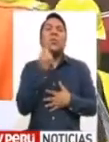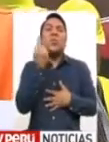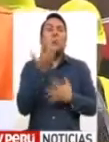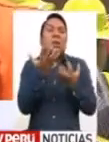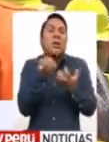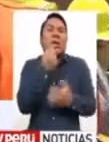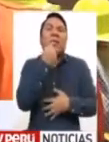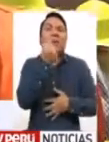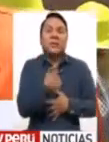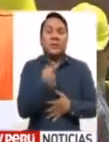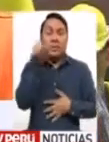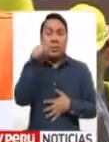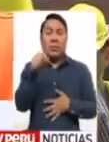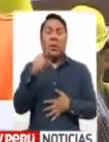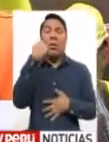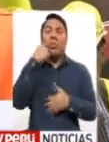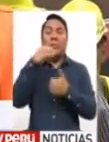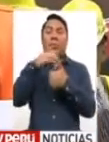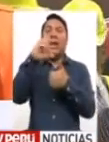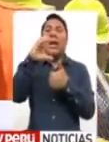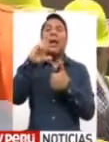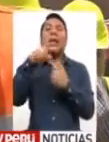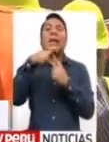que el señor